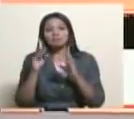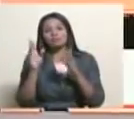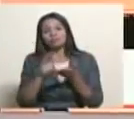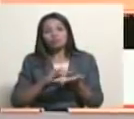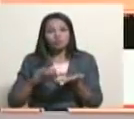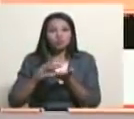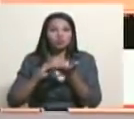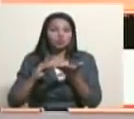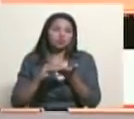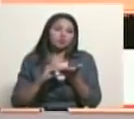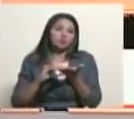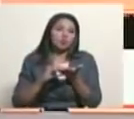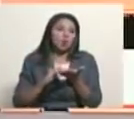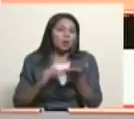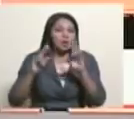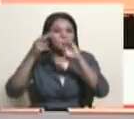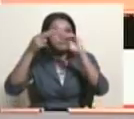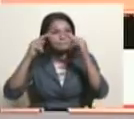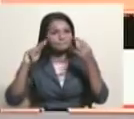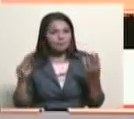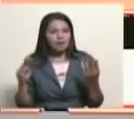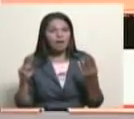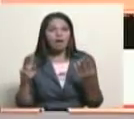soluciones pacíficas,